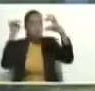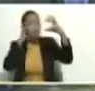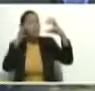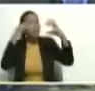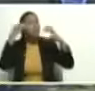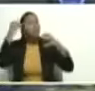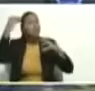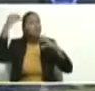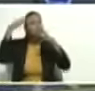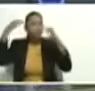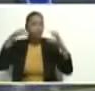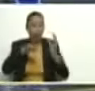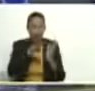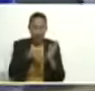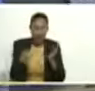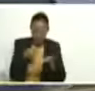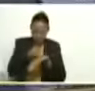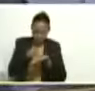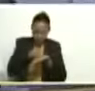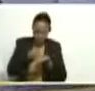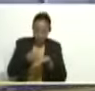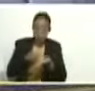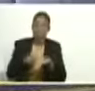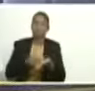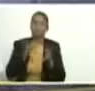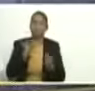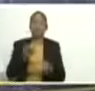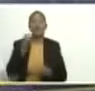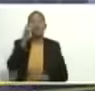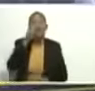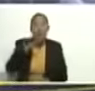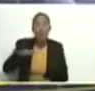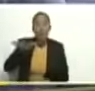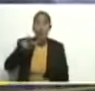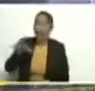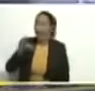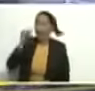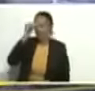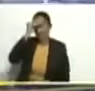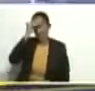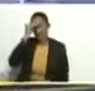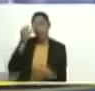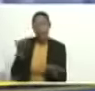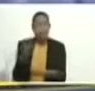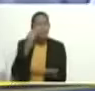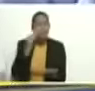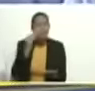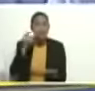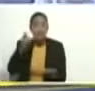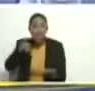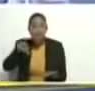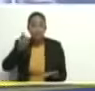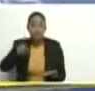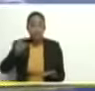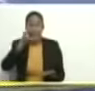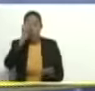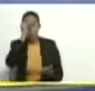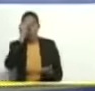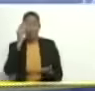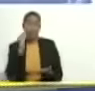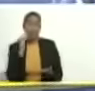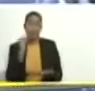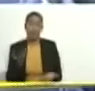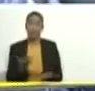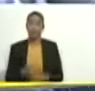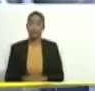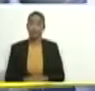sus agendas prioritarias, tomen nota del pueblo. Aprendamos del pueblo a la eficiencia,